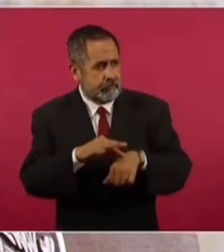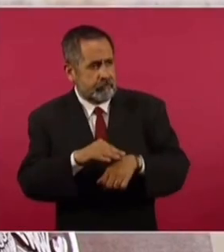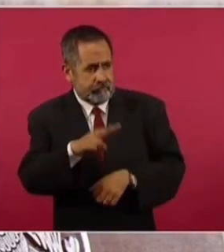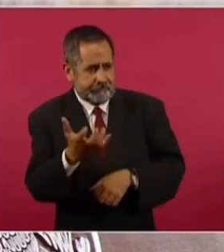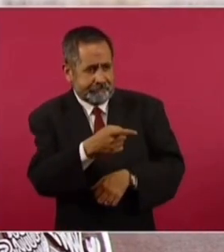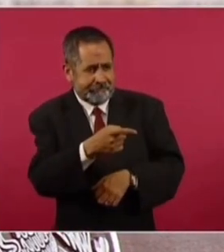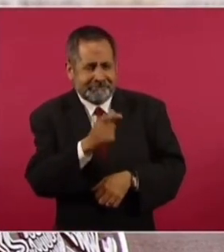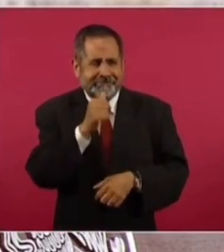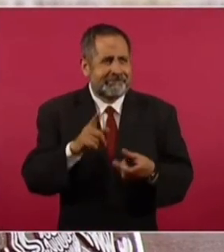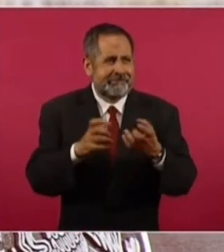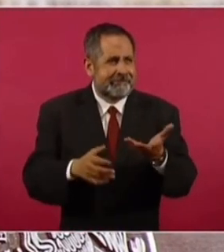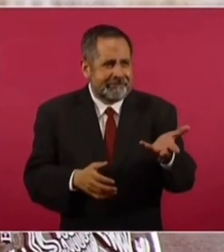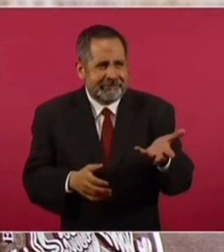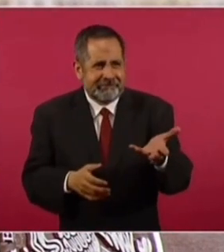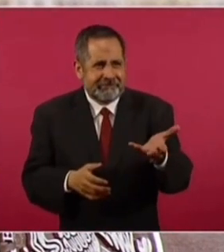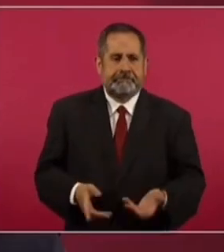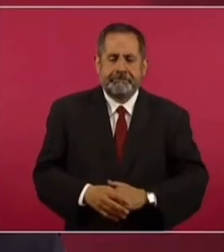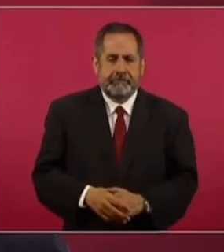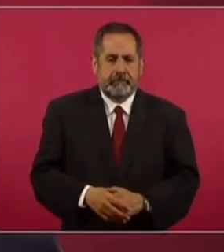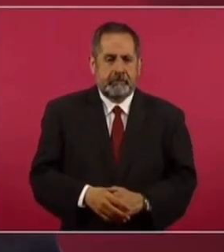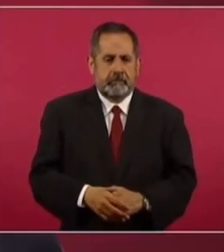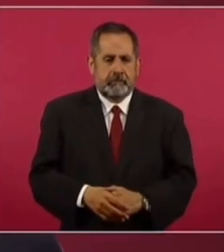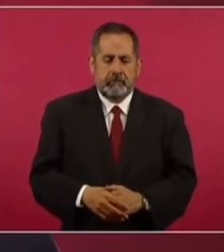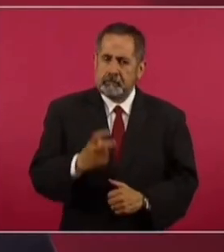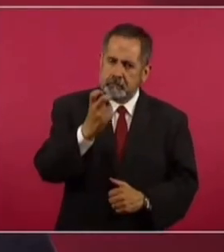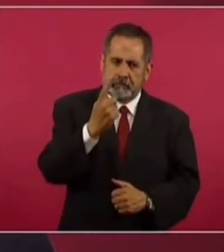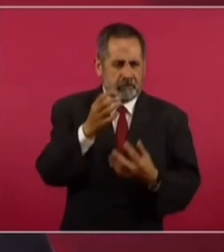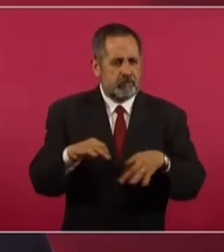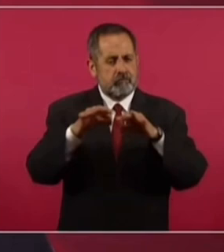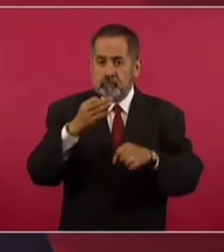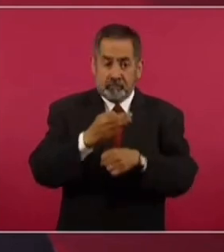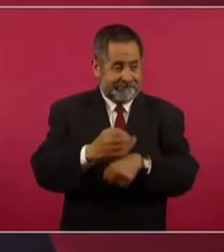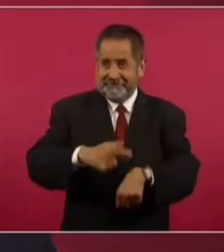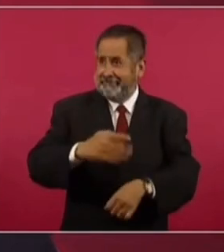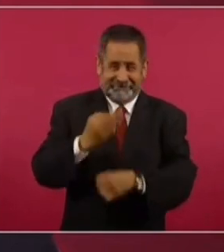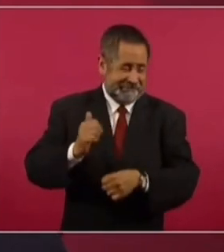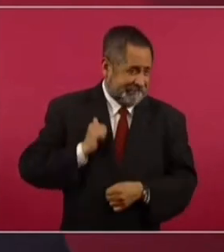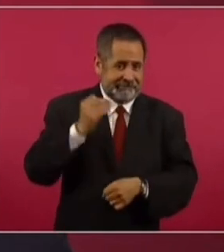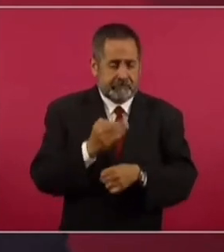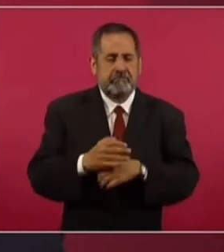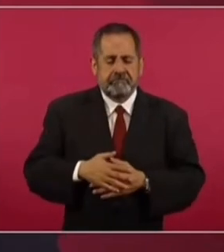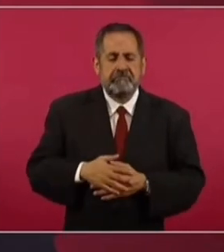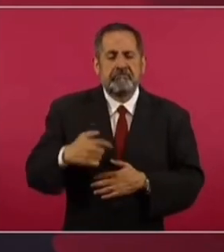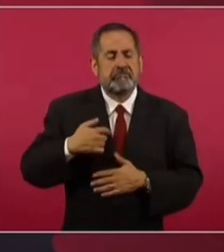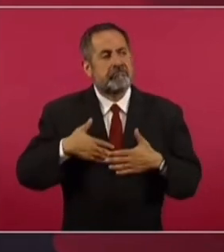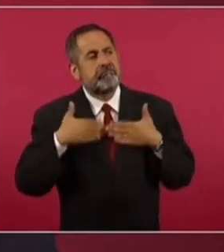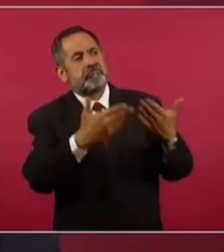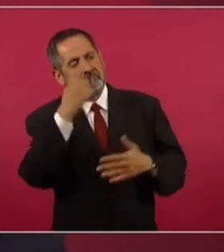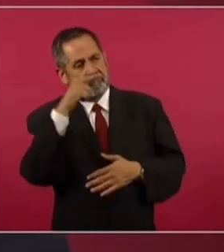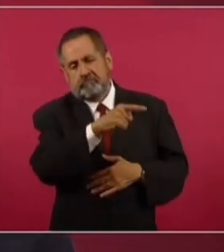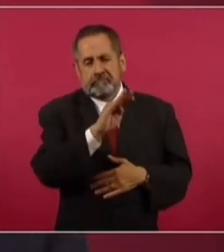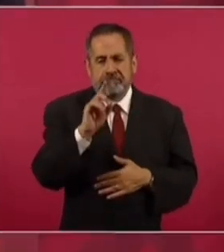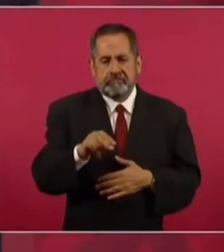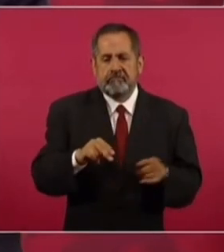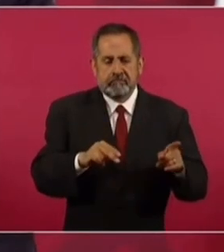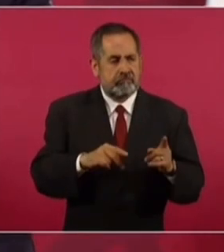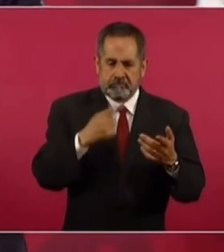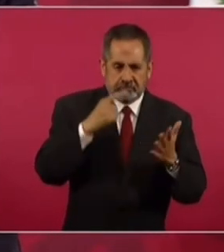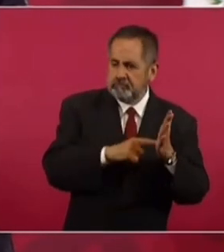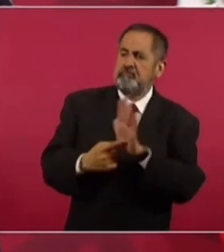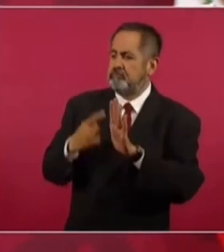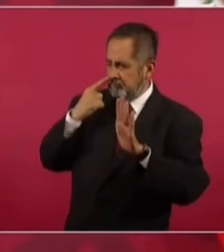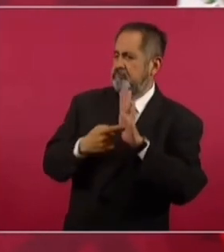hechos demostramos lo contrario. Por eso es muy importante este momento. Y tengo confianza de que se dé el